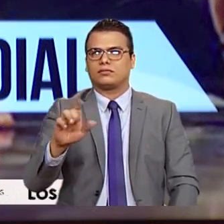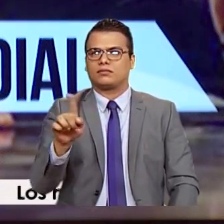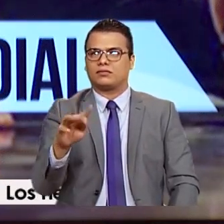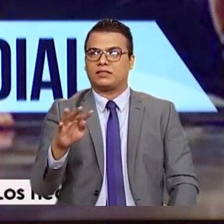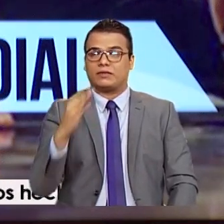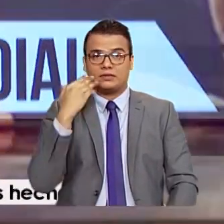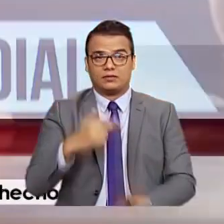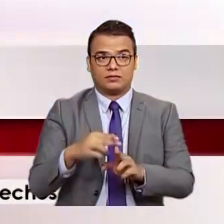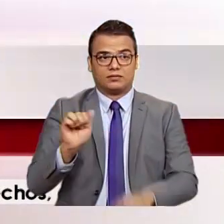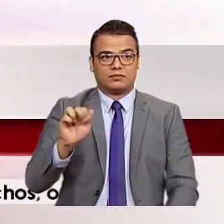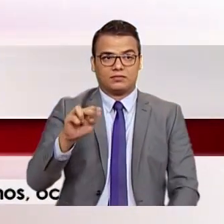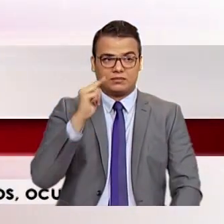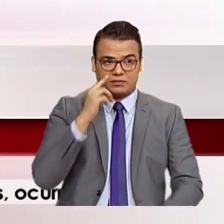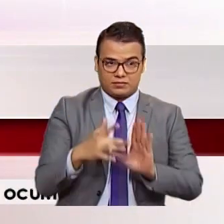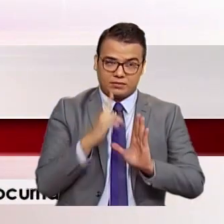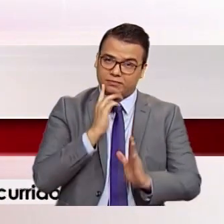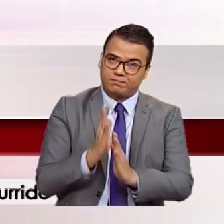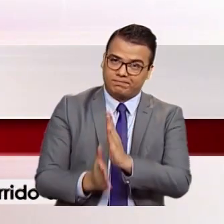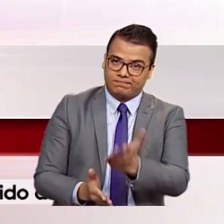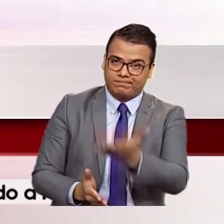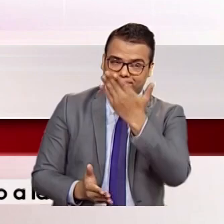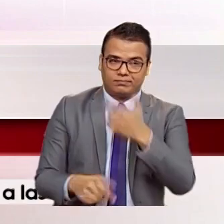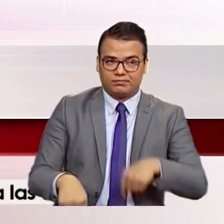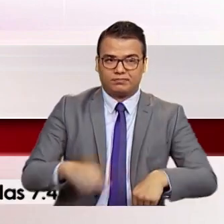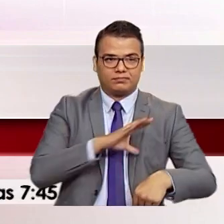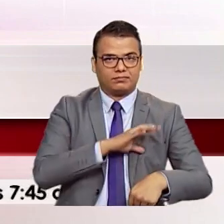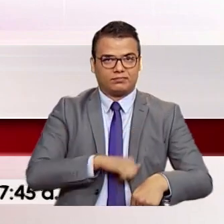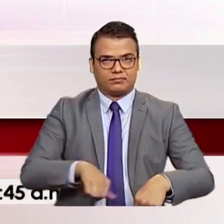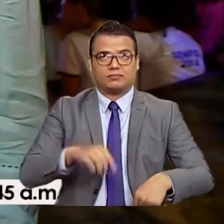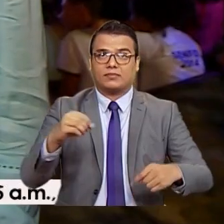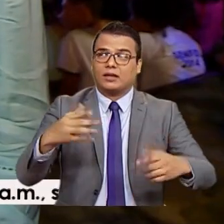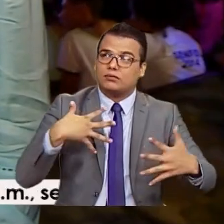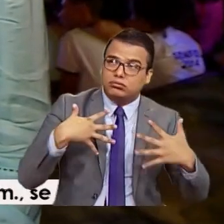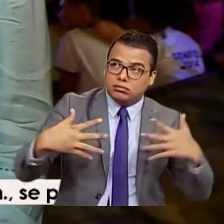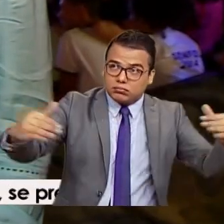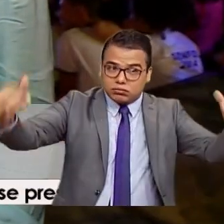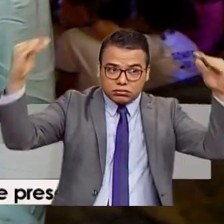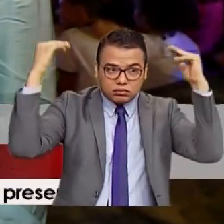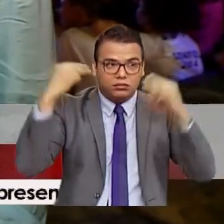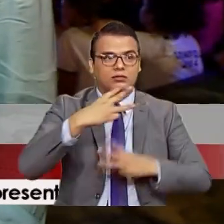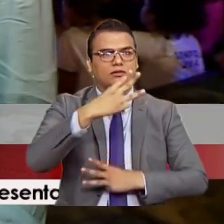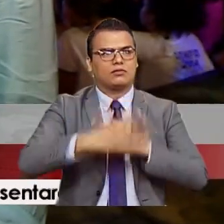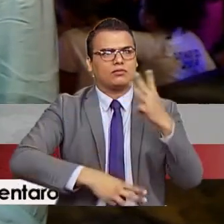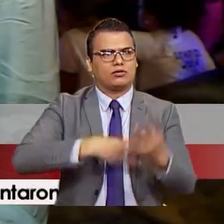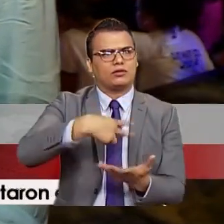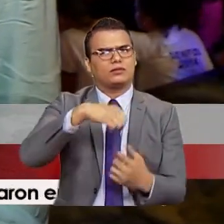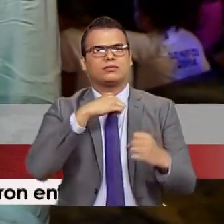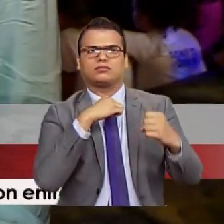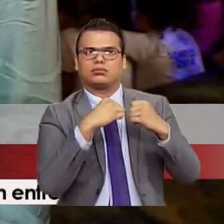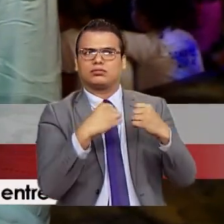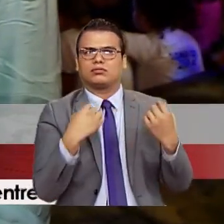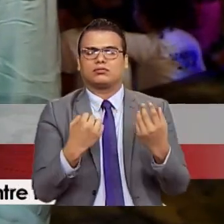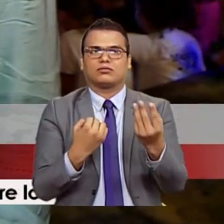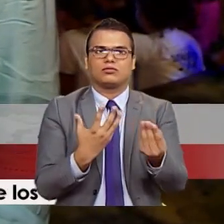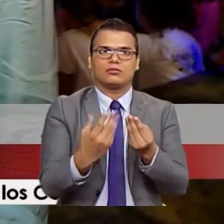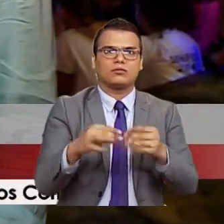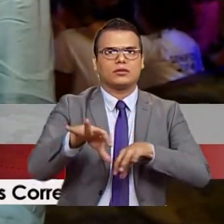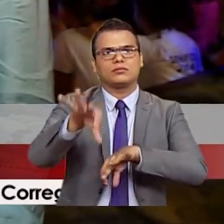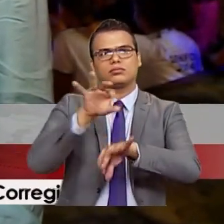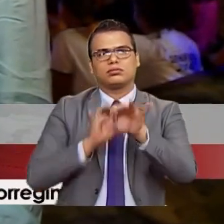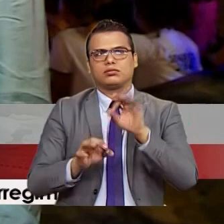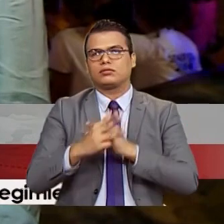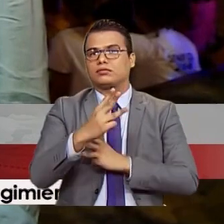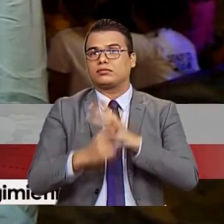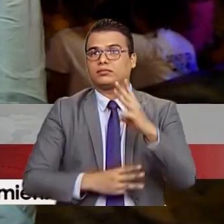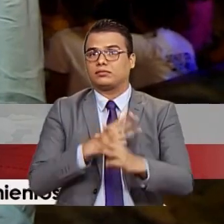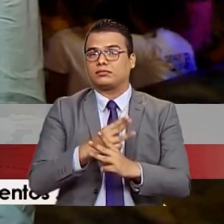muy buena noche me encuentro en el teatro al aire libre los cristales nos está realizando el mundial de salsa hoy con las clasificatorias en este momento me